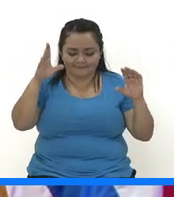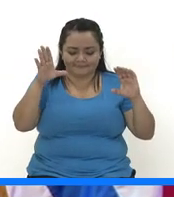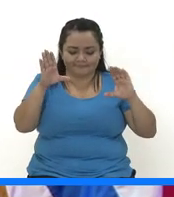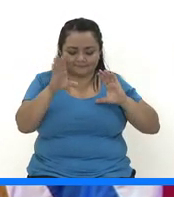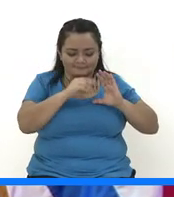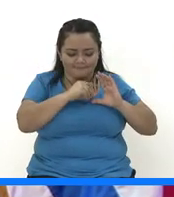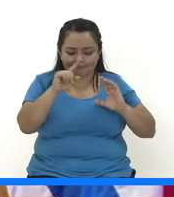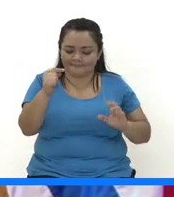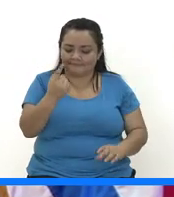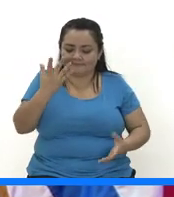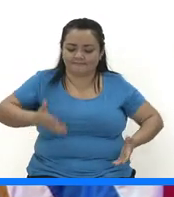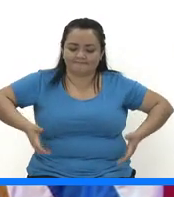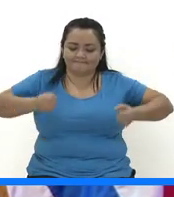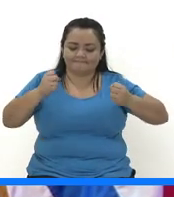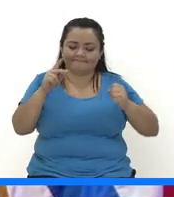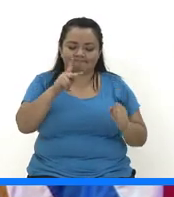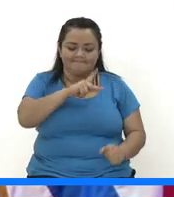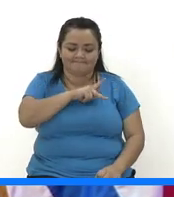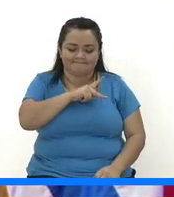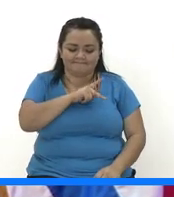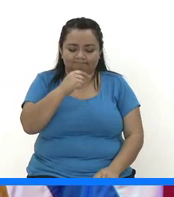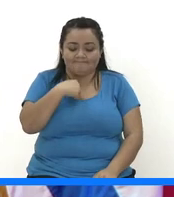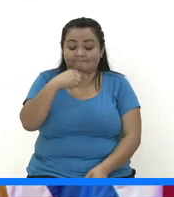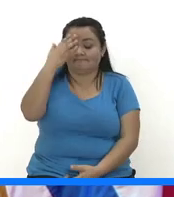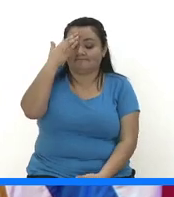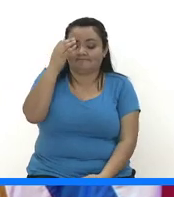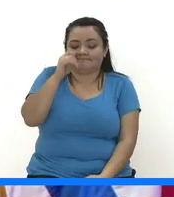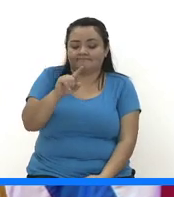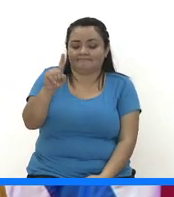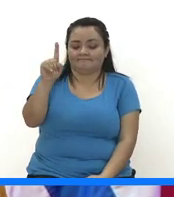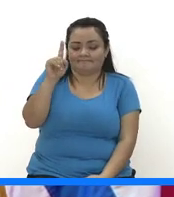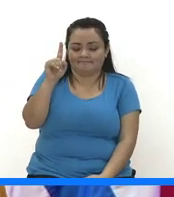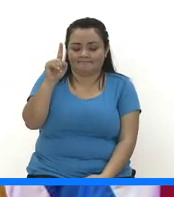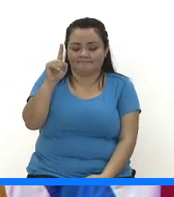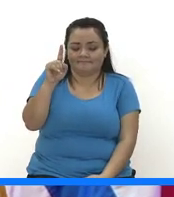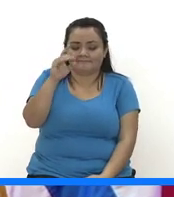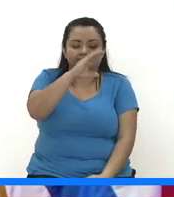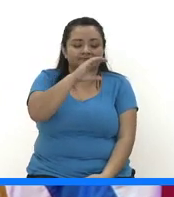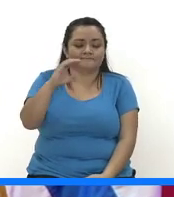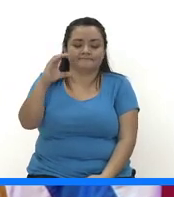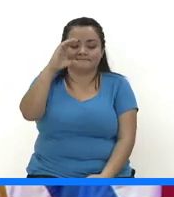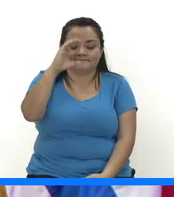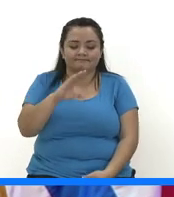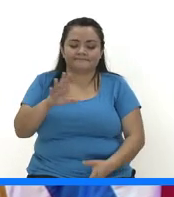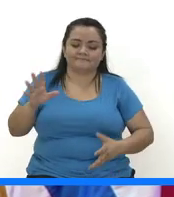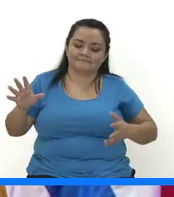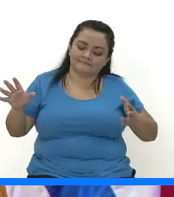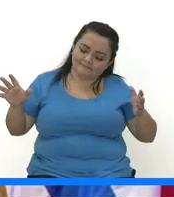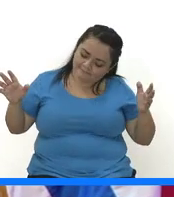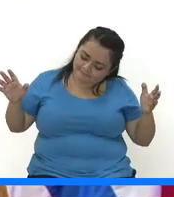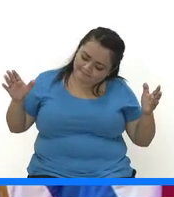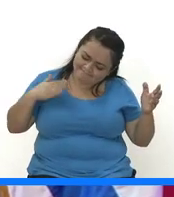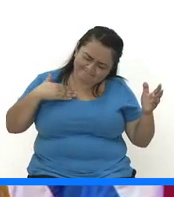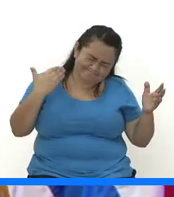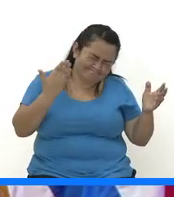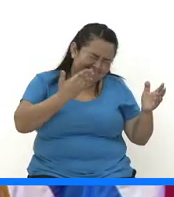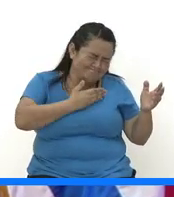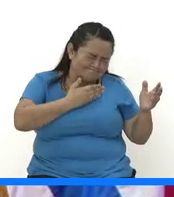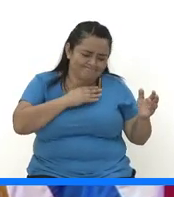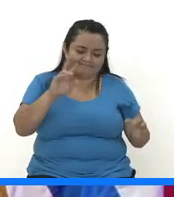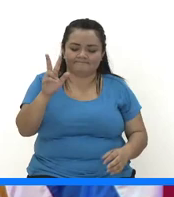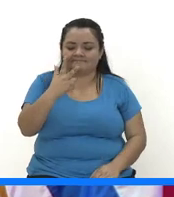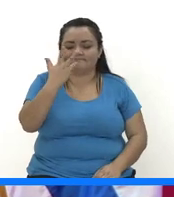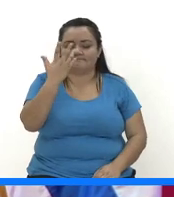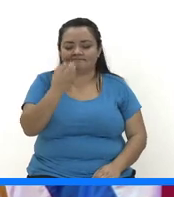te recibo hoy como mi único y suficiente salvador personal yo creo que dios te moriste a la cruz por mis pecados y